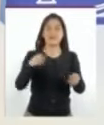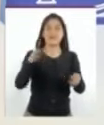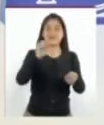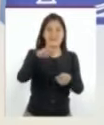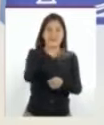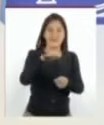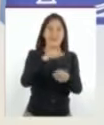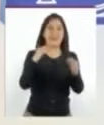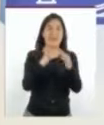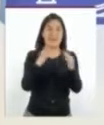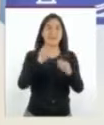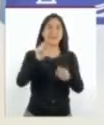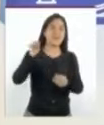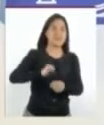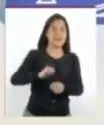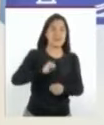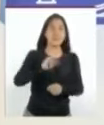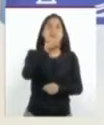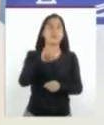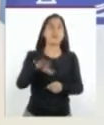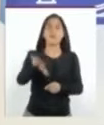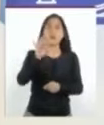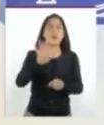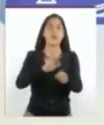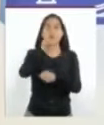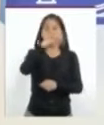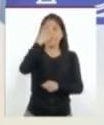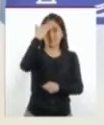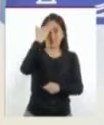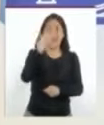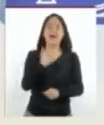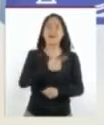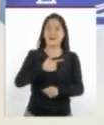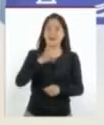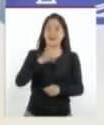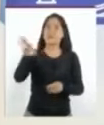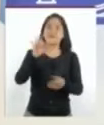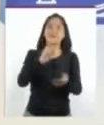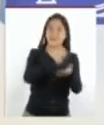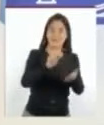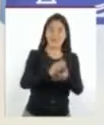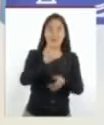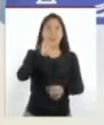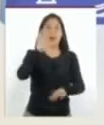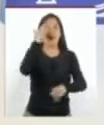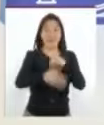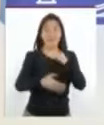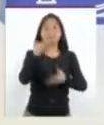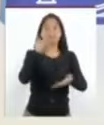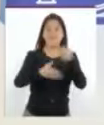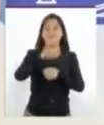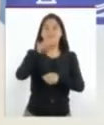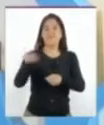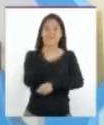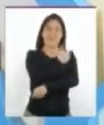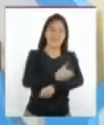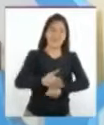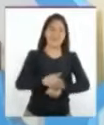ustedes, seleccionen uno que les llame la atención. Al terminarlo, compartan con su familia el trabajo.